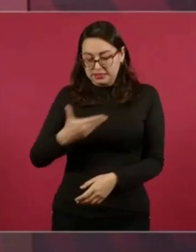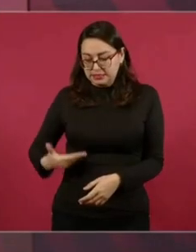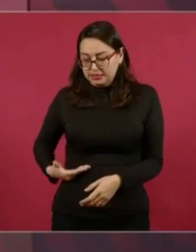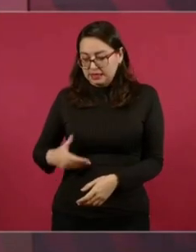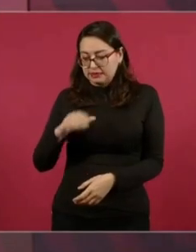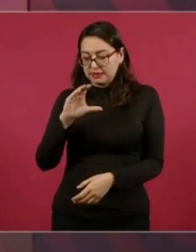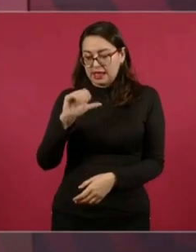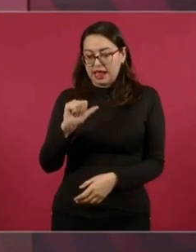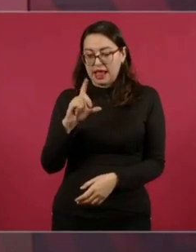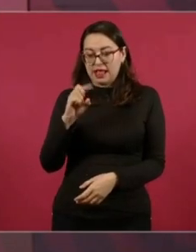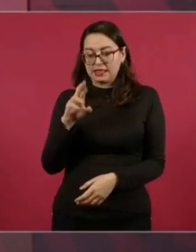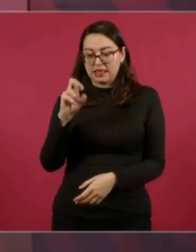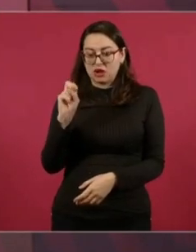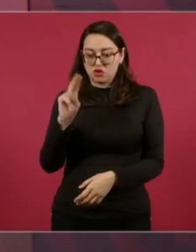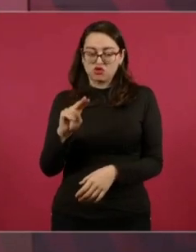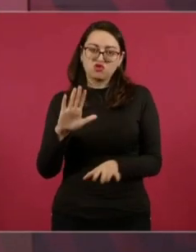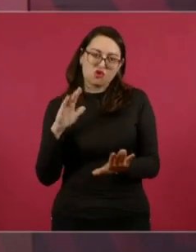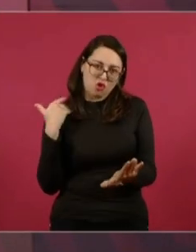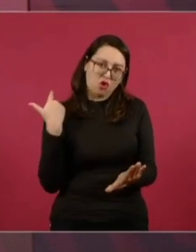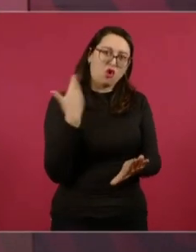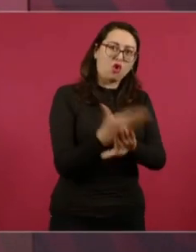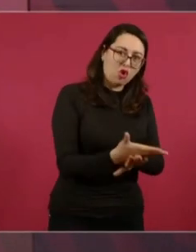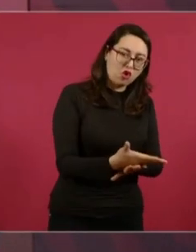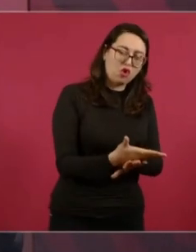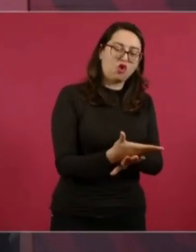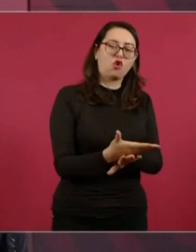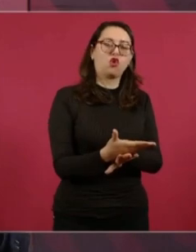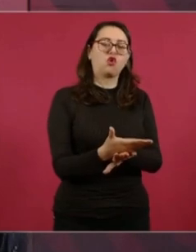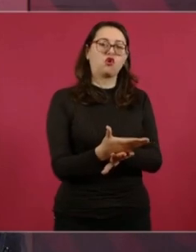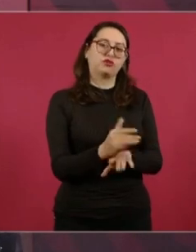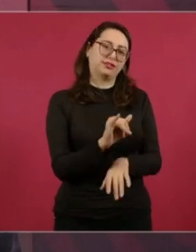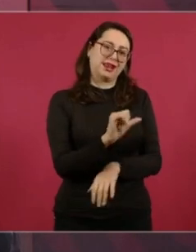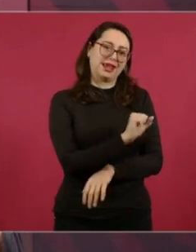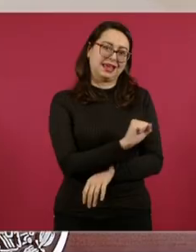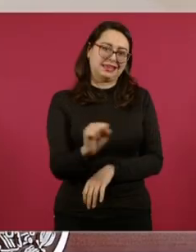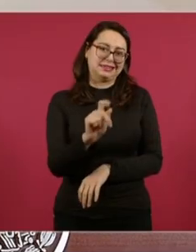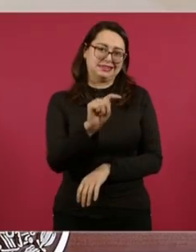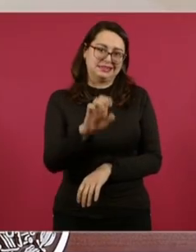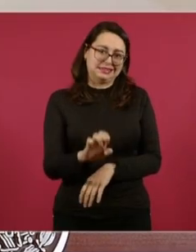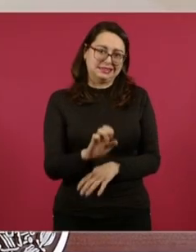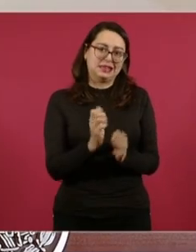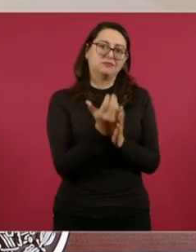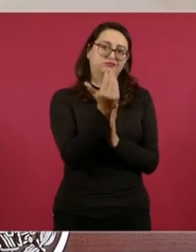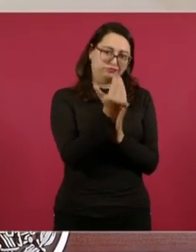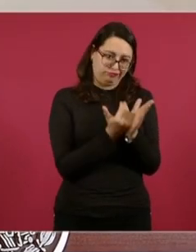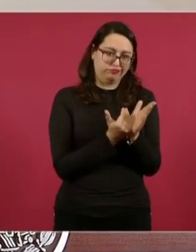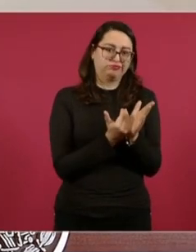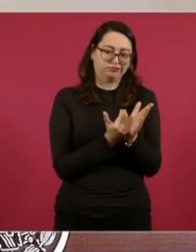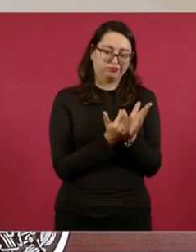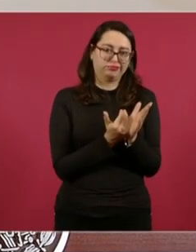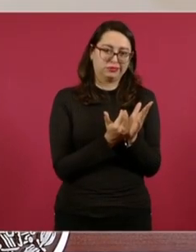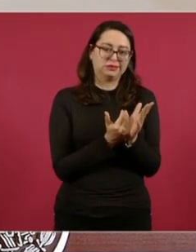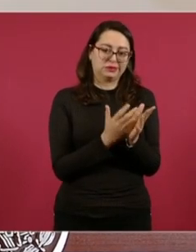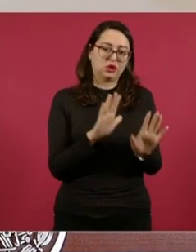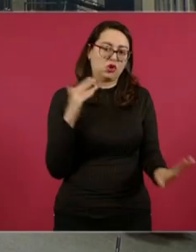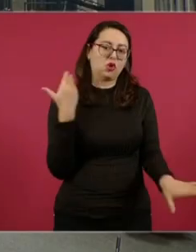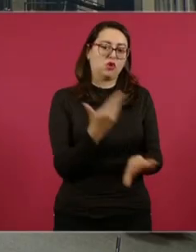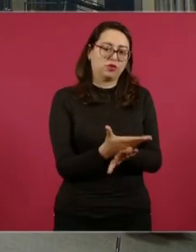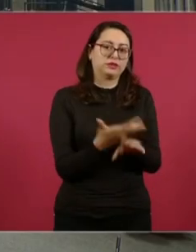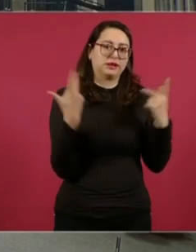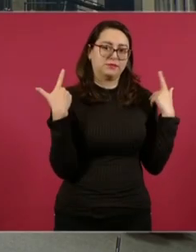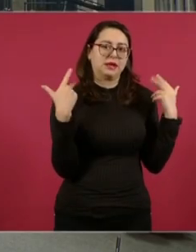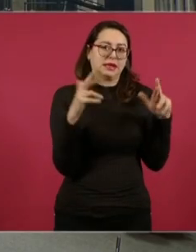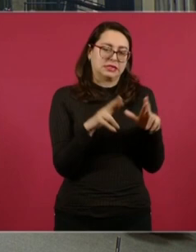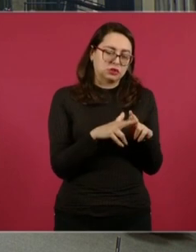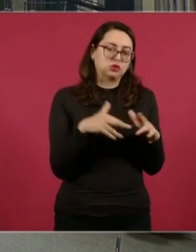y con la maestra Elba Ester, para el caso del magisterio y de los